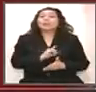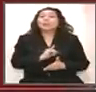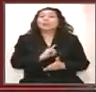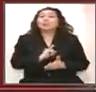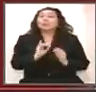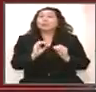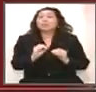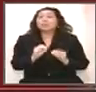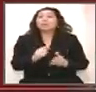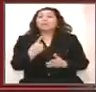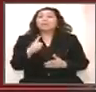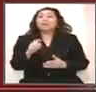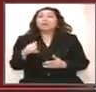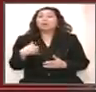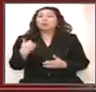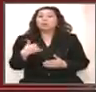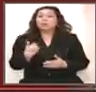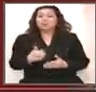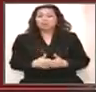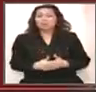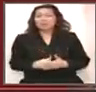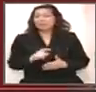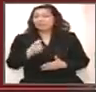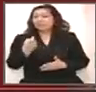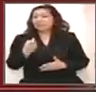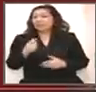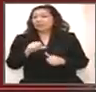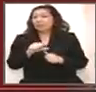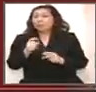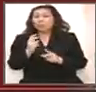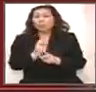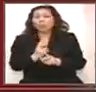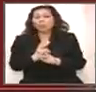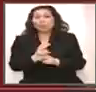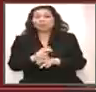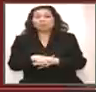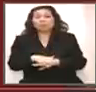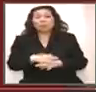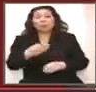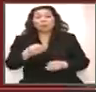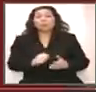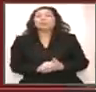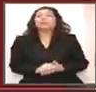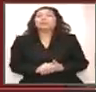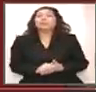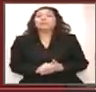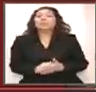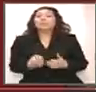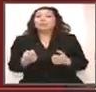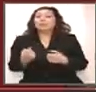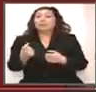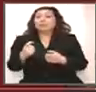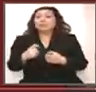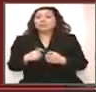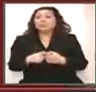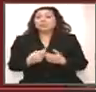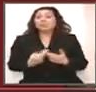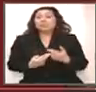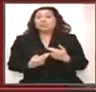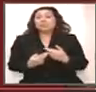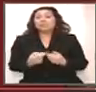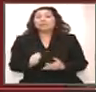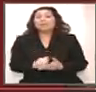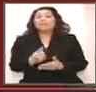instituciones que ofertan servicios para adolescentes, sea en el eje de prevención, administración de justicia, reinserción y